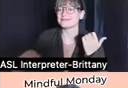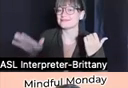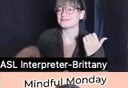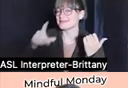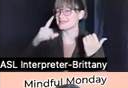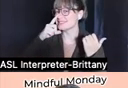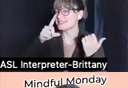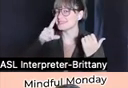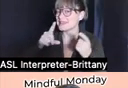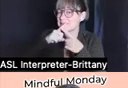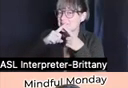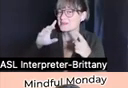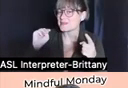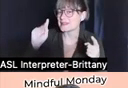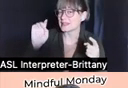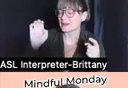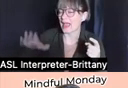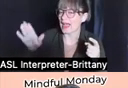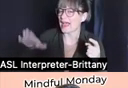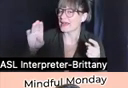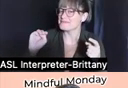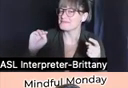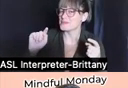micrófonos. Sí, por favor. No, mejor